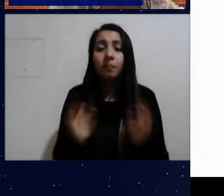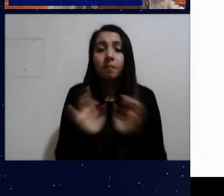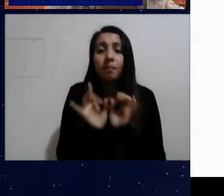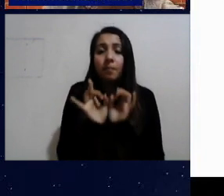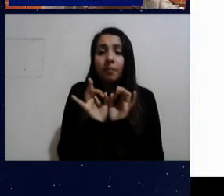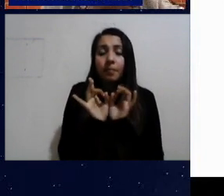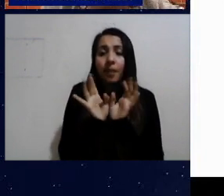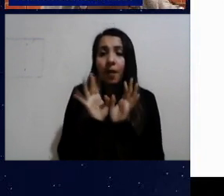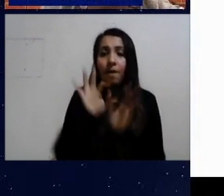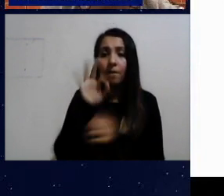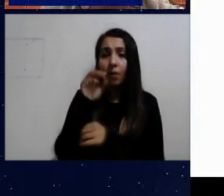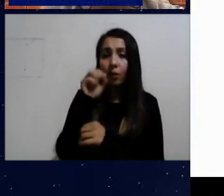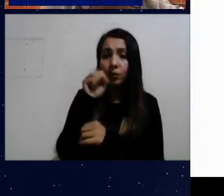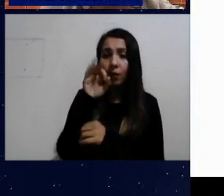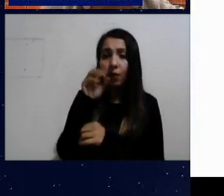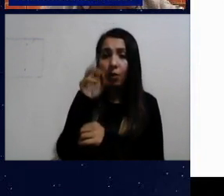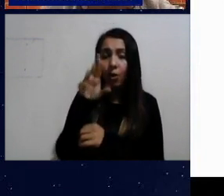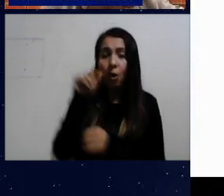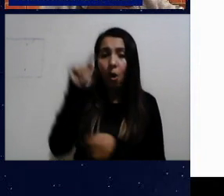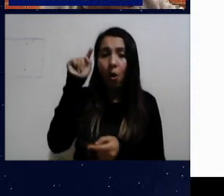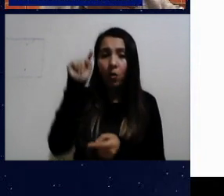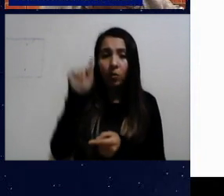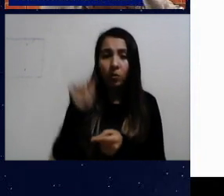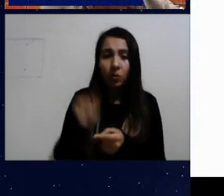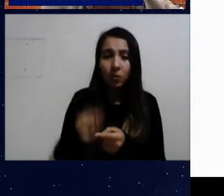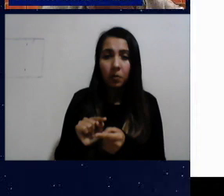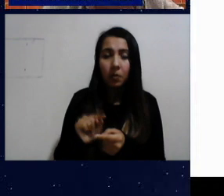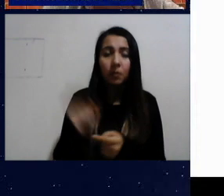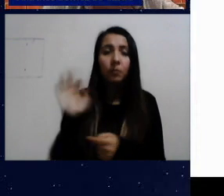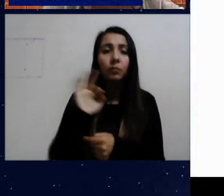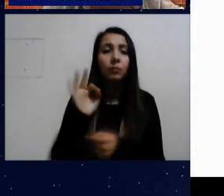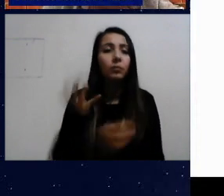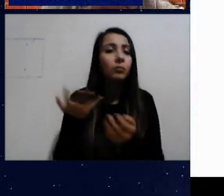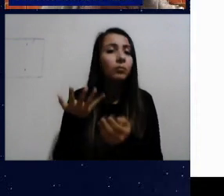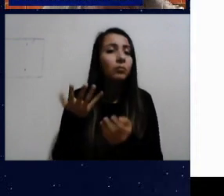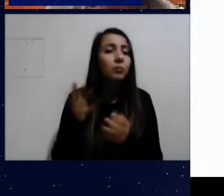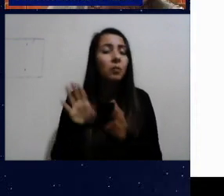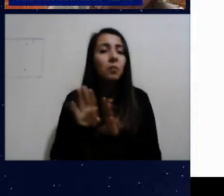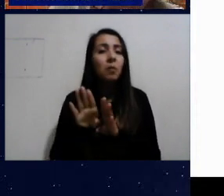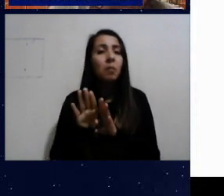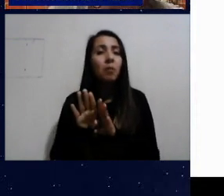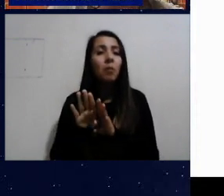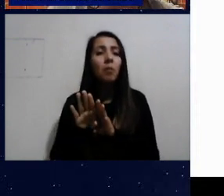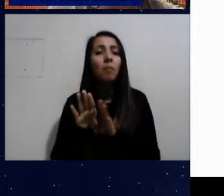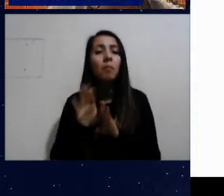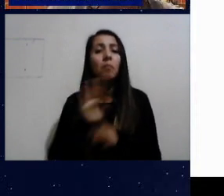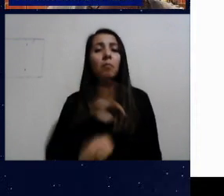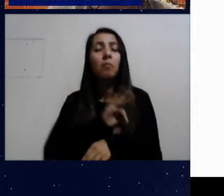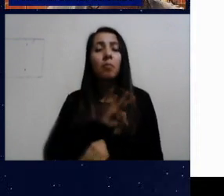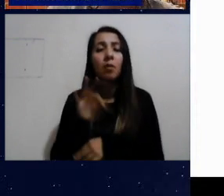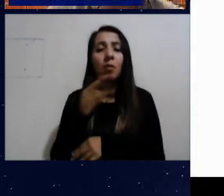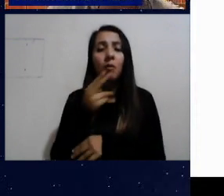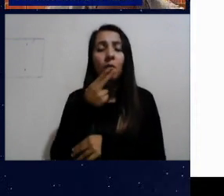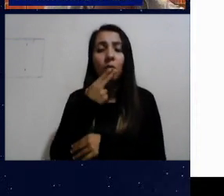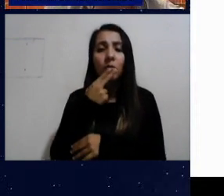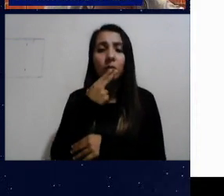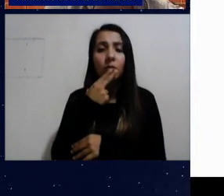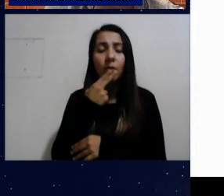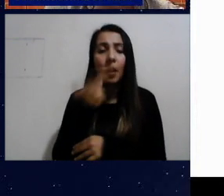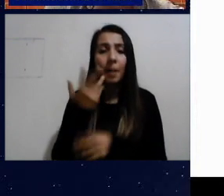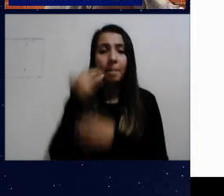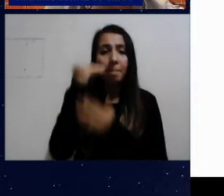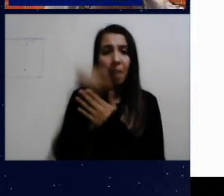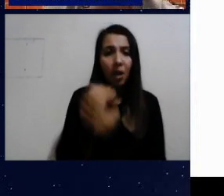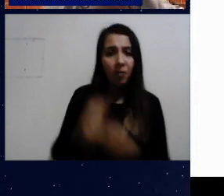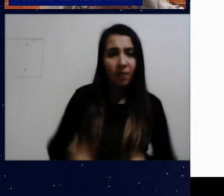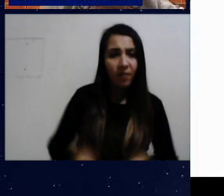habría para utilizar el ATP? ¿Habría menos vida o habría menos oportunidades para que creciera, para que se generara